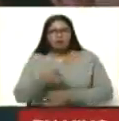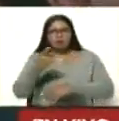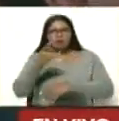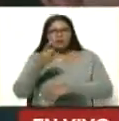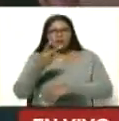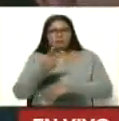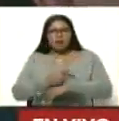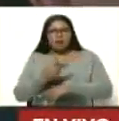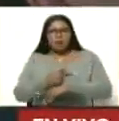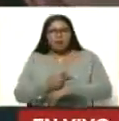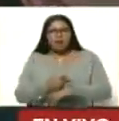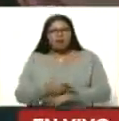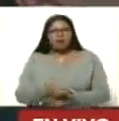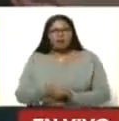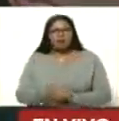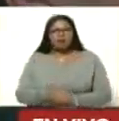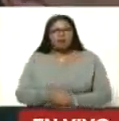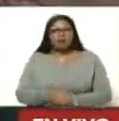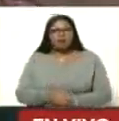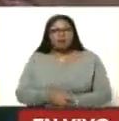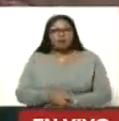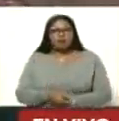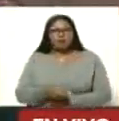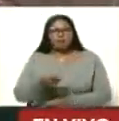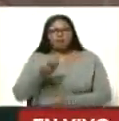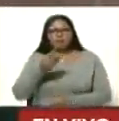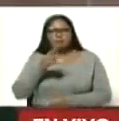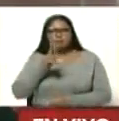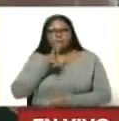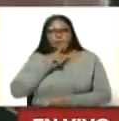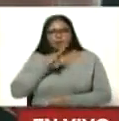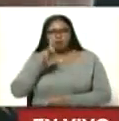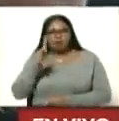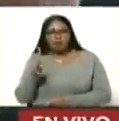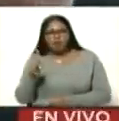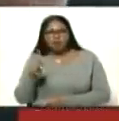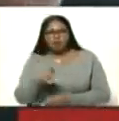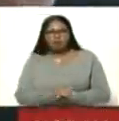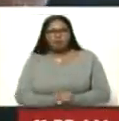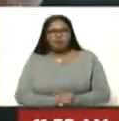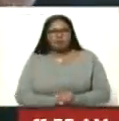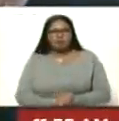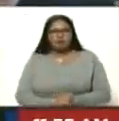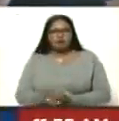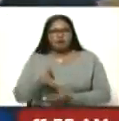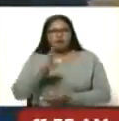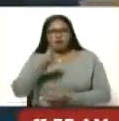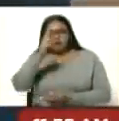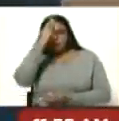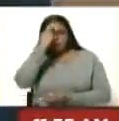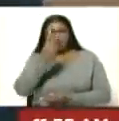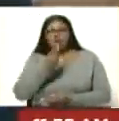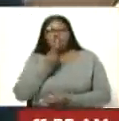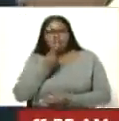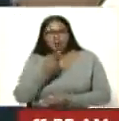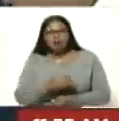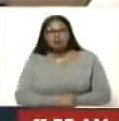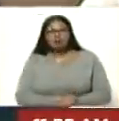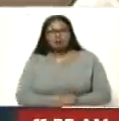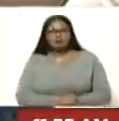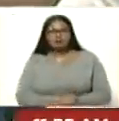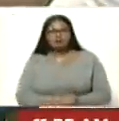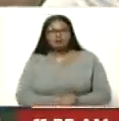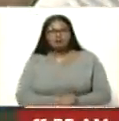Puerto Rico, República Árabe Saharaui Democrática, República Dominicana, Uruguay